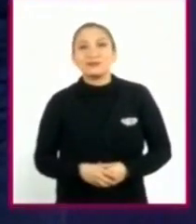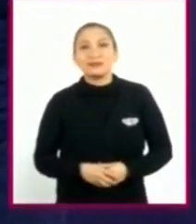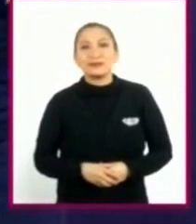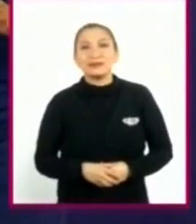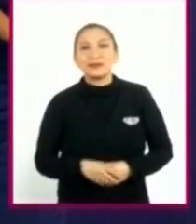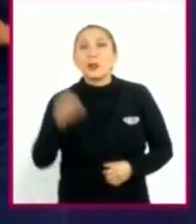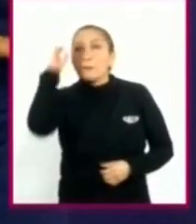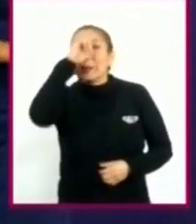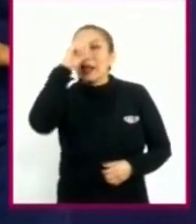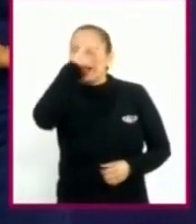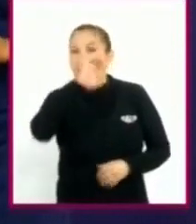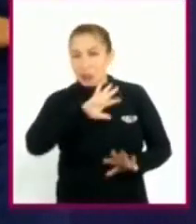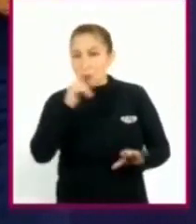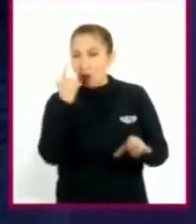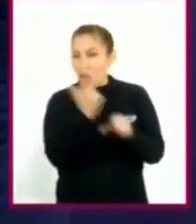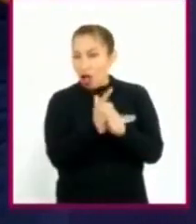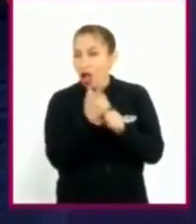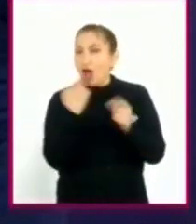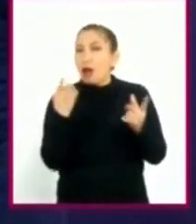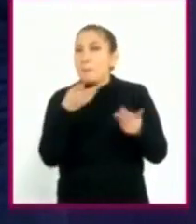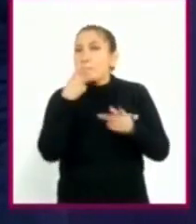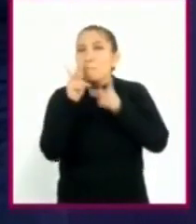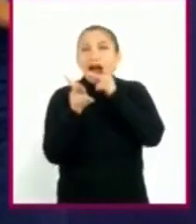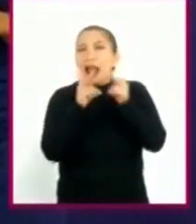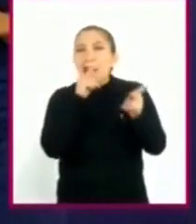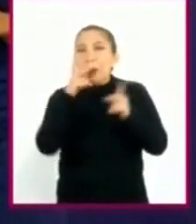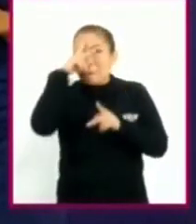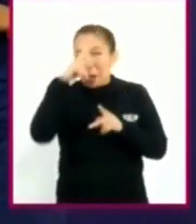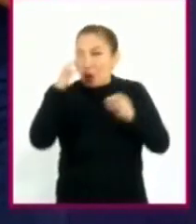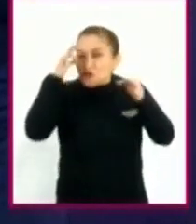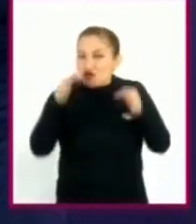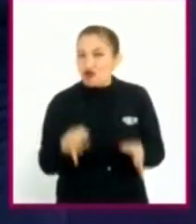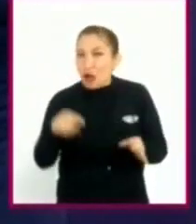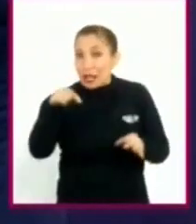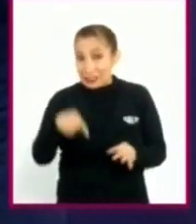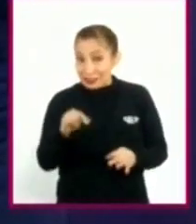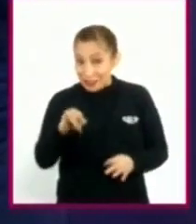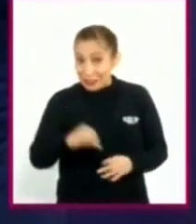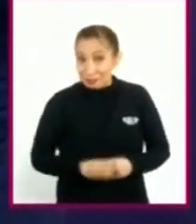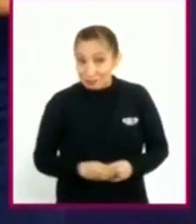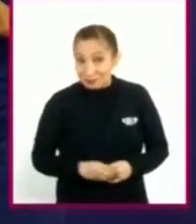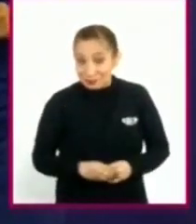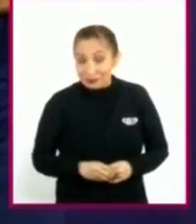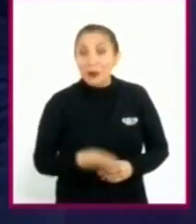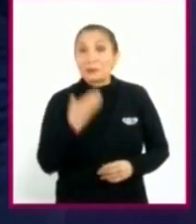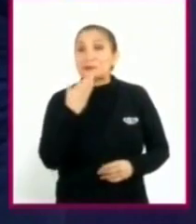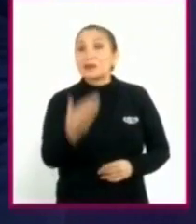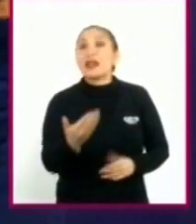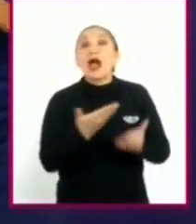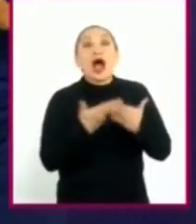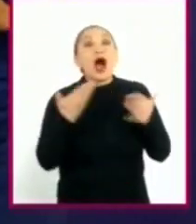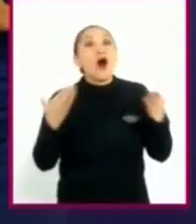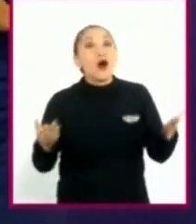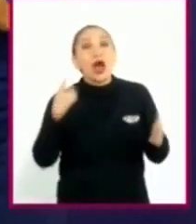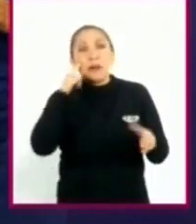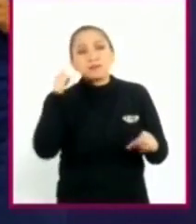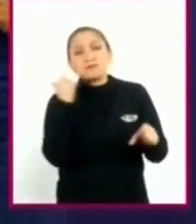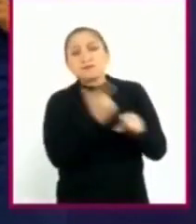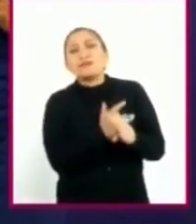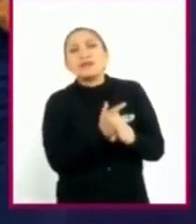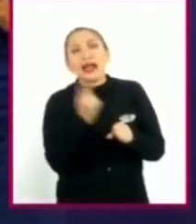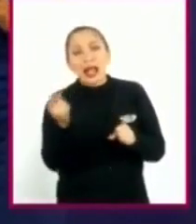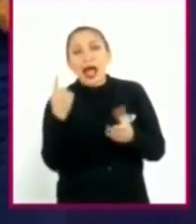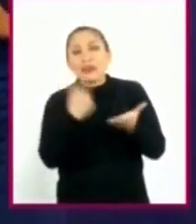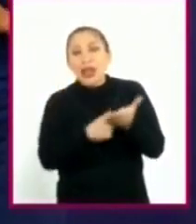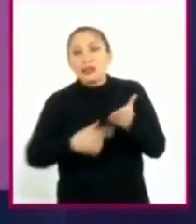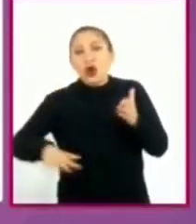¿Qué tal? ¿Lograron identificar esas palabras muy mexicanas? ¿Sí? Muy bien. Ahora identifiquémoslas